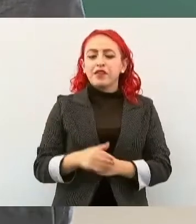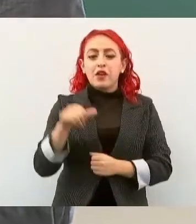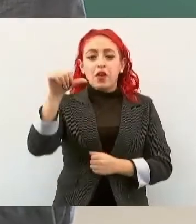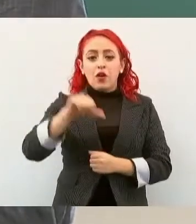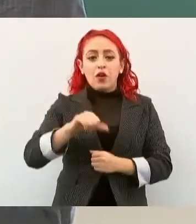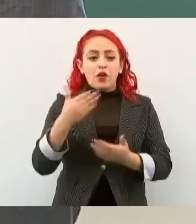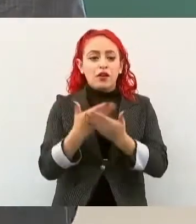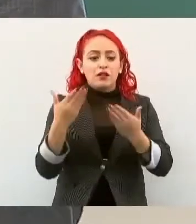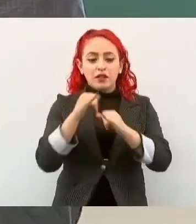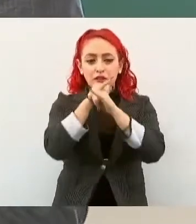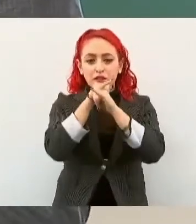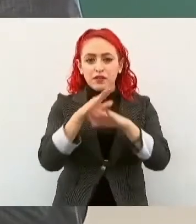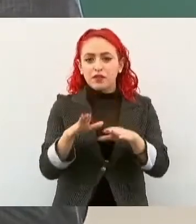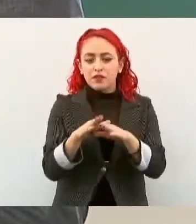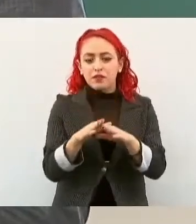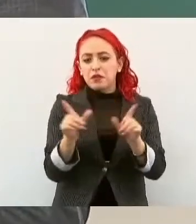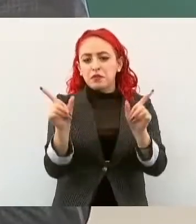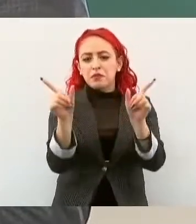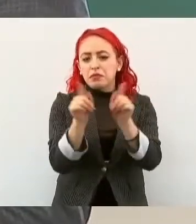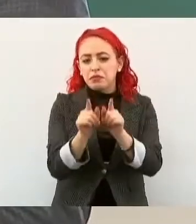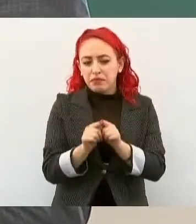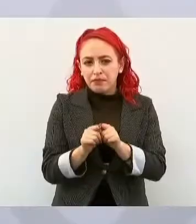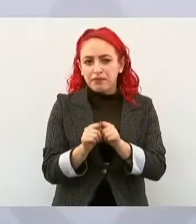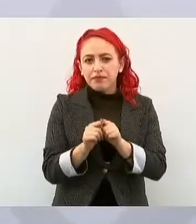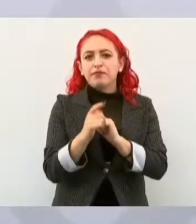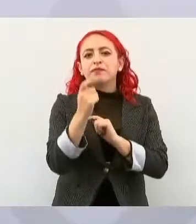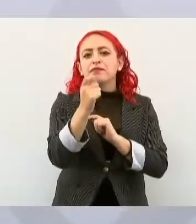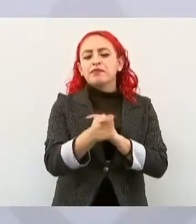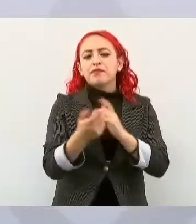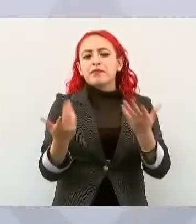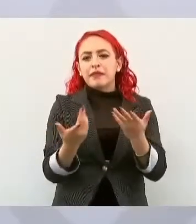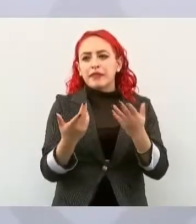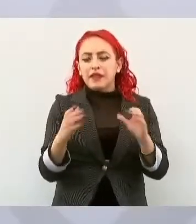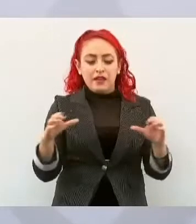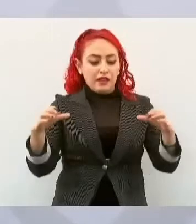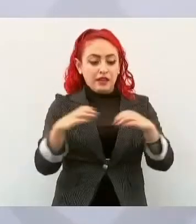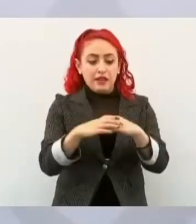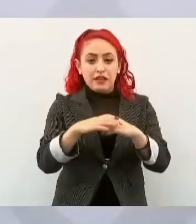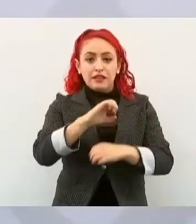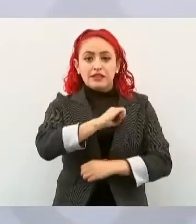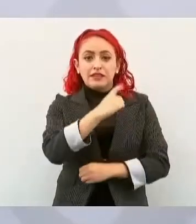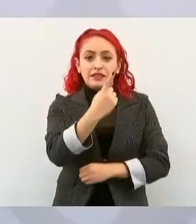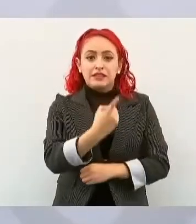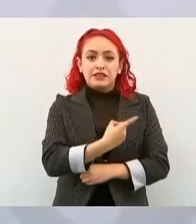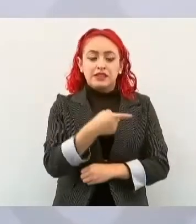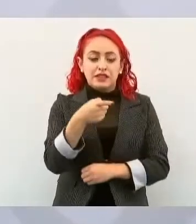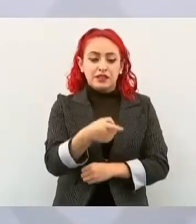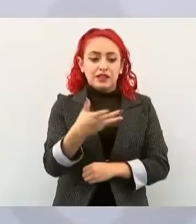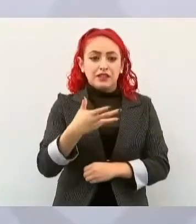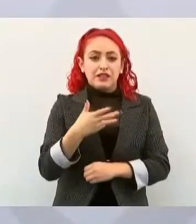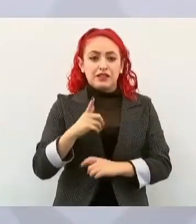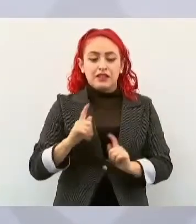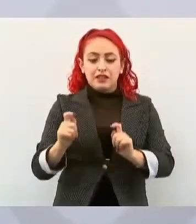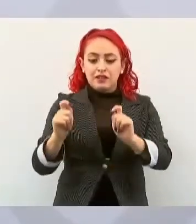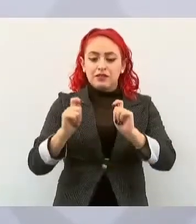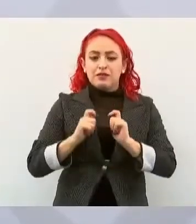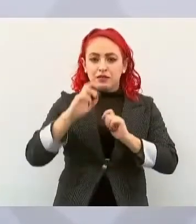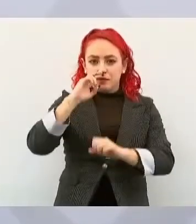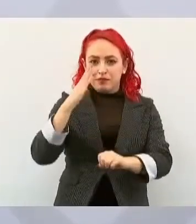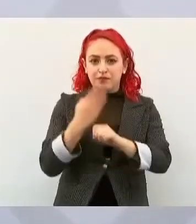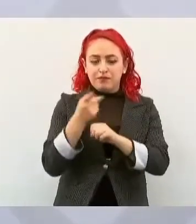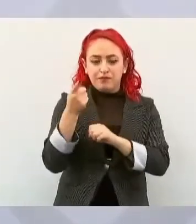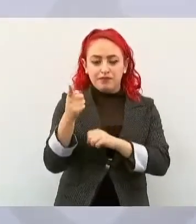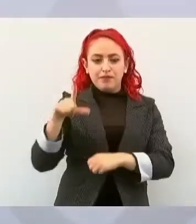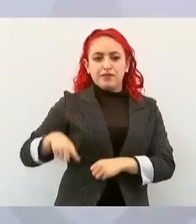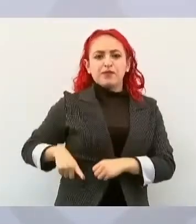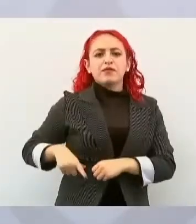les informo en forma muy concreta que el sector salud tiene un encargo del señor presidente,